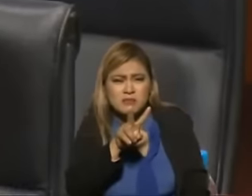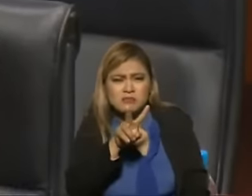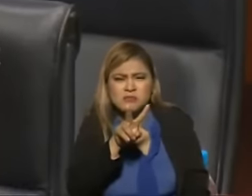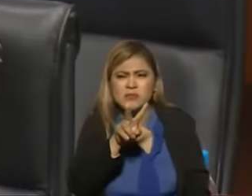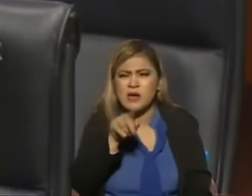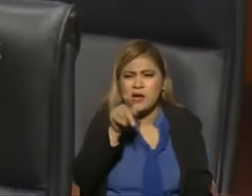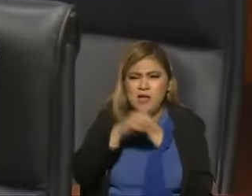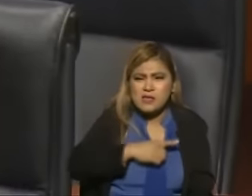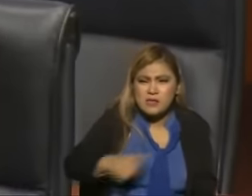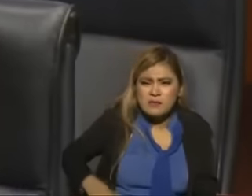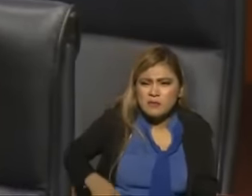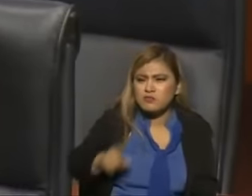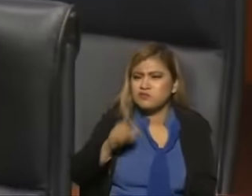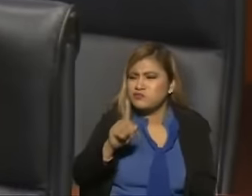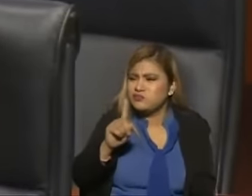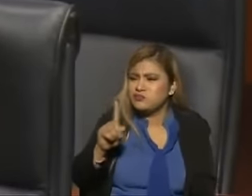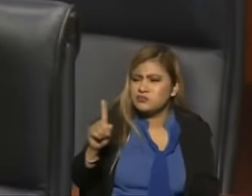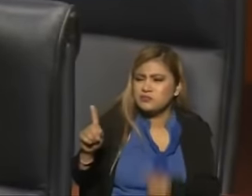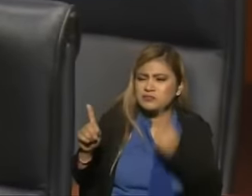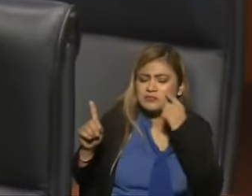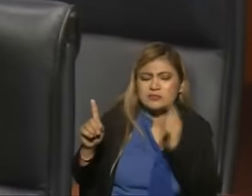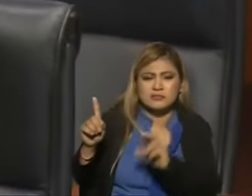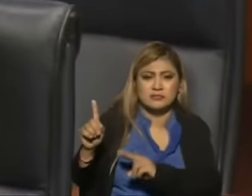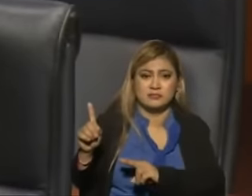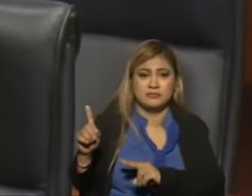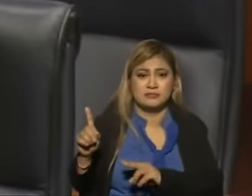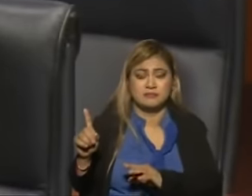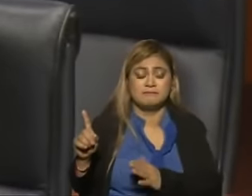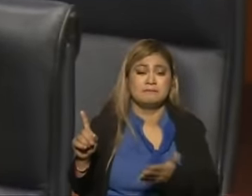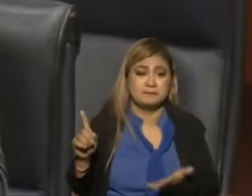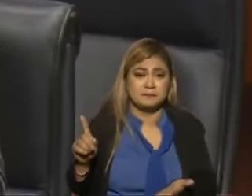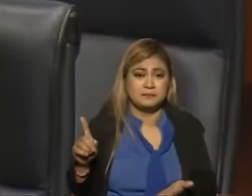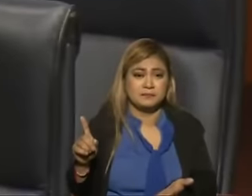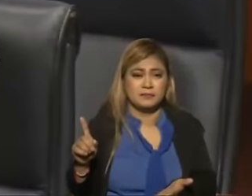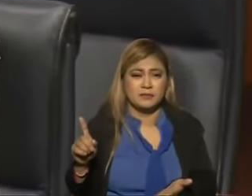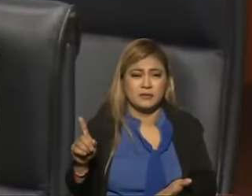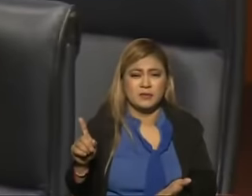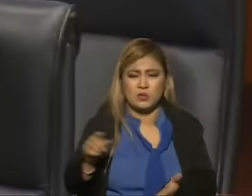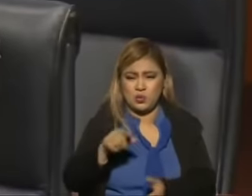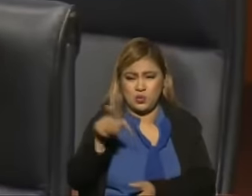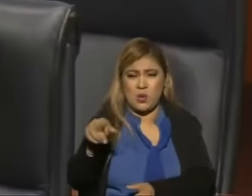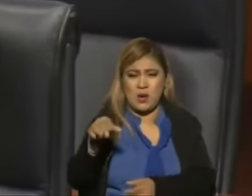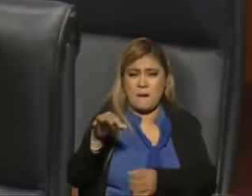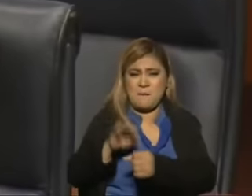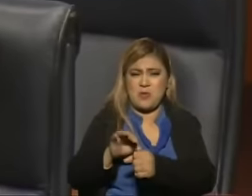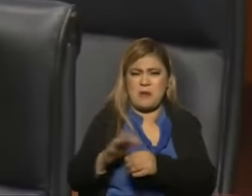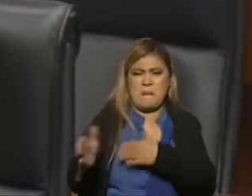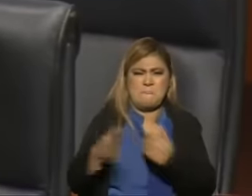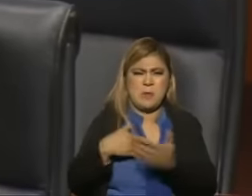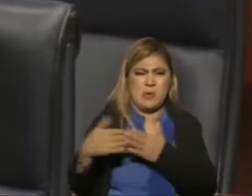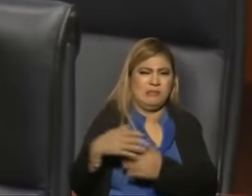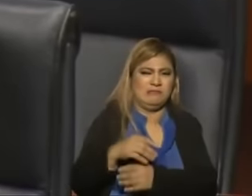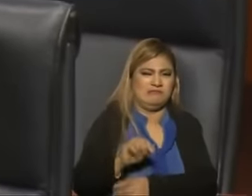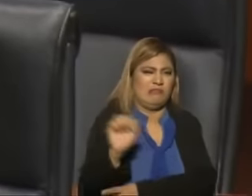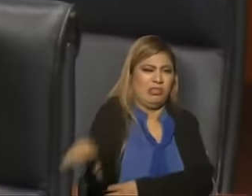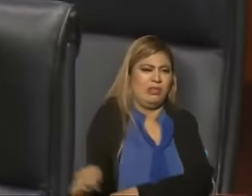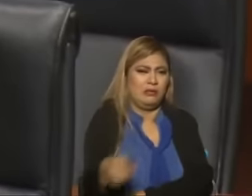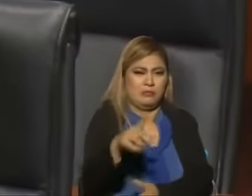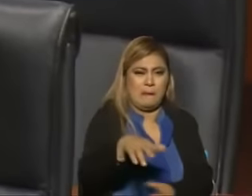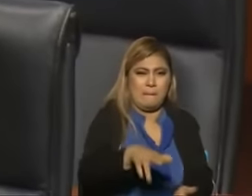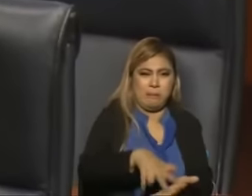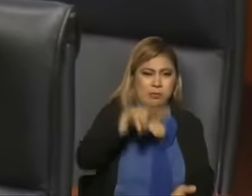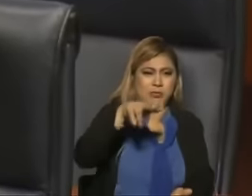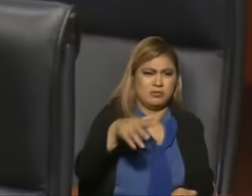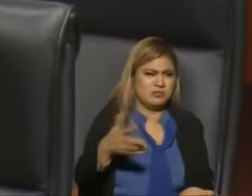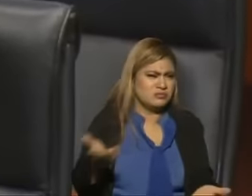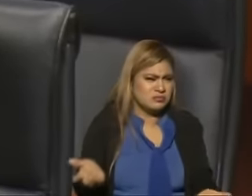más complejo de los últimos 5 años, ¿cómo será con cualquier otro factor de su vida? ¿Ustedes